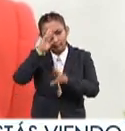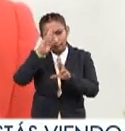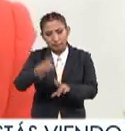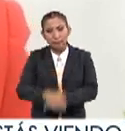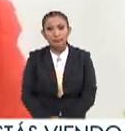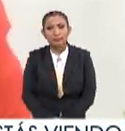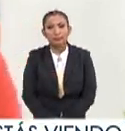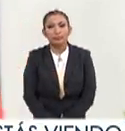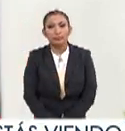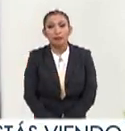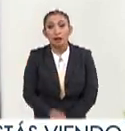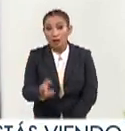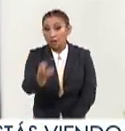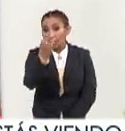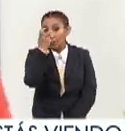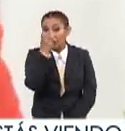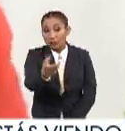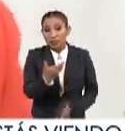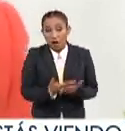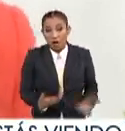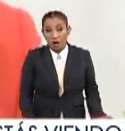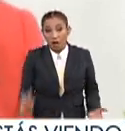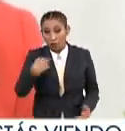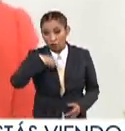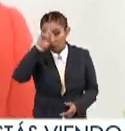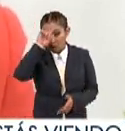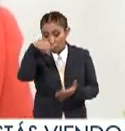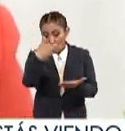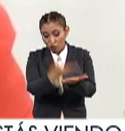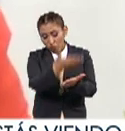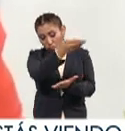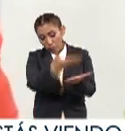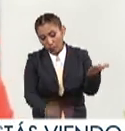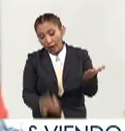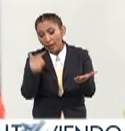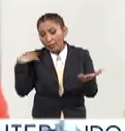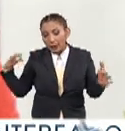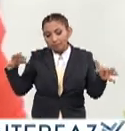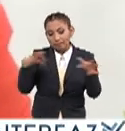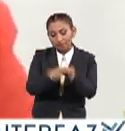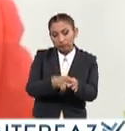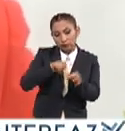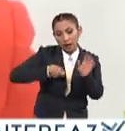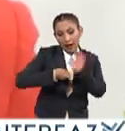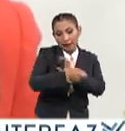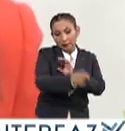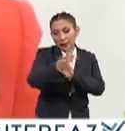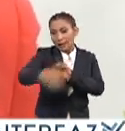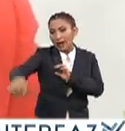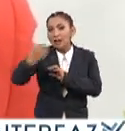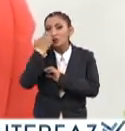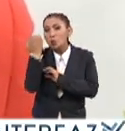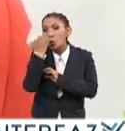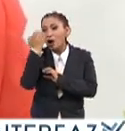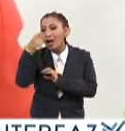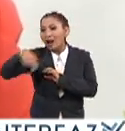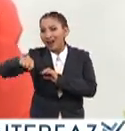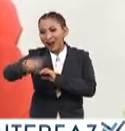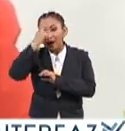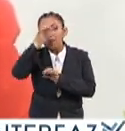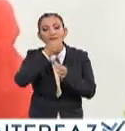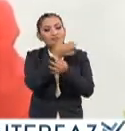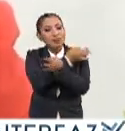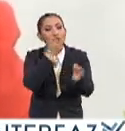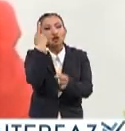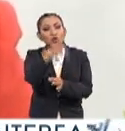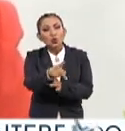respeto. Por eso, hoy propongo la socialización del esgrima en los campus universitarios, la difusión